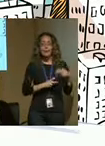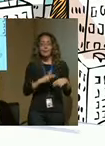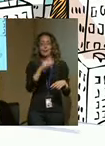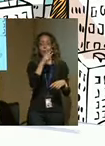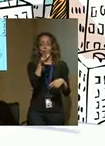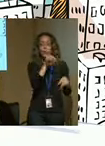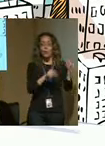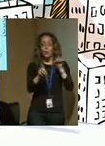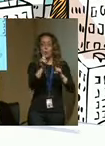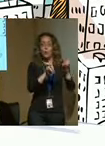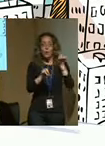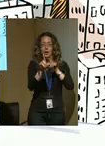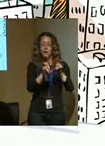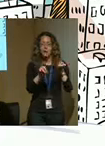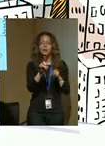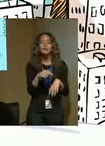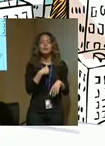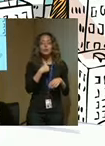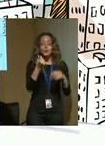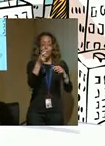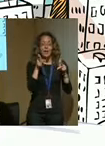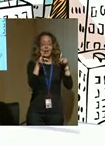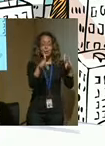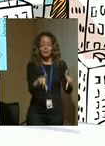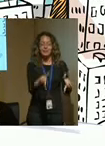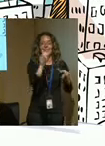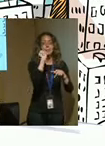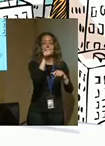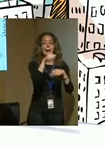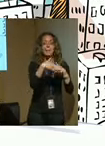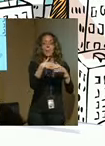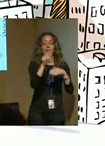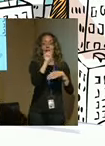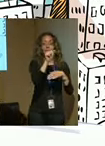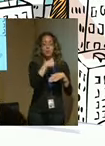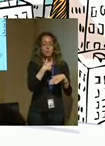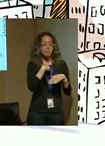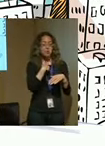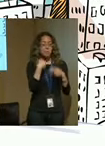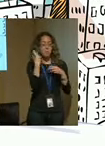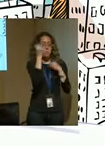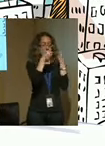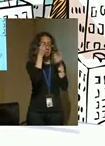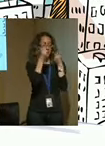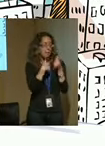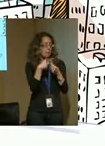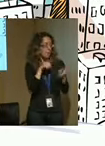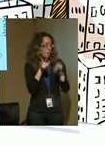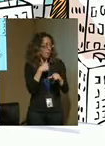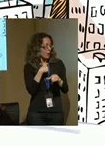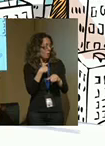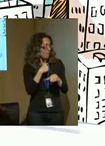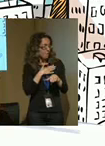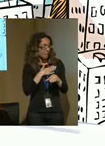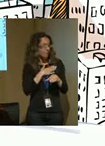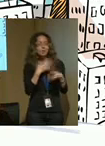mío, yo iba a picar a la puerta de los hoteles, veía que la mayoría me daban con la puerta de las narices y pensaba que el problema lo tenía yo, que no enfocaba bien las cosas, pero